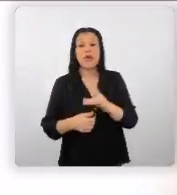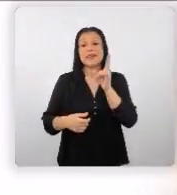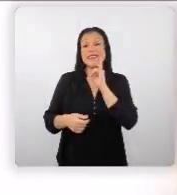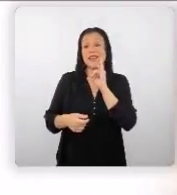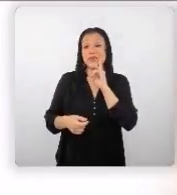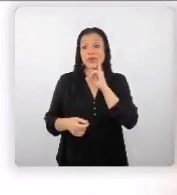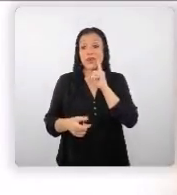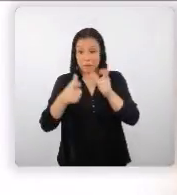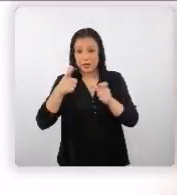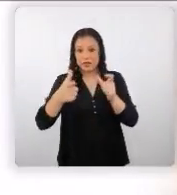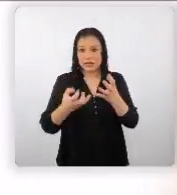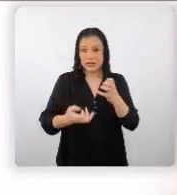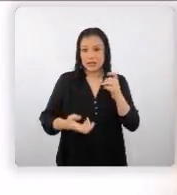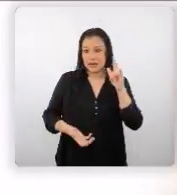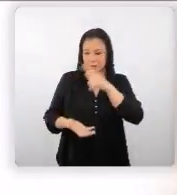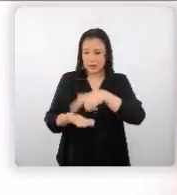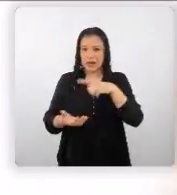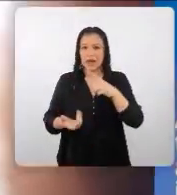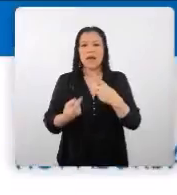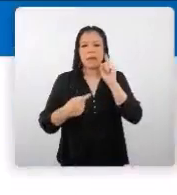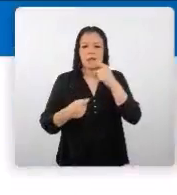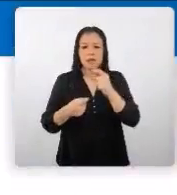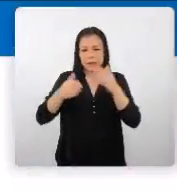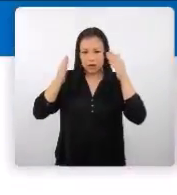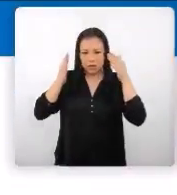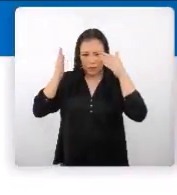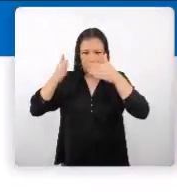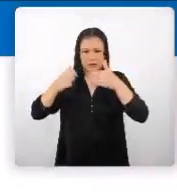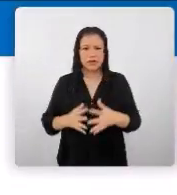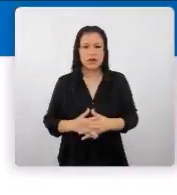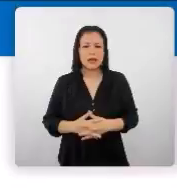Pero primero abordaremos